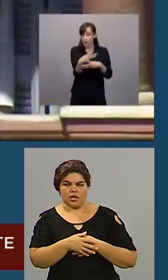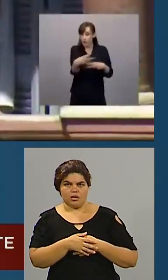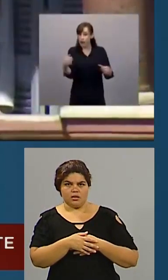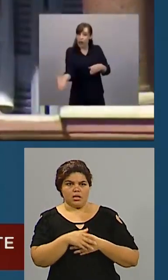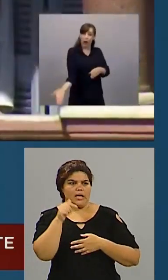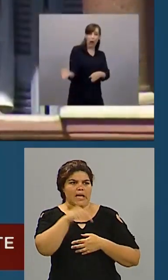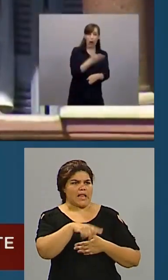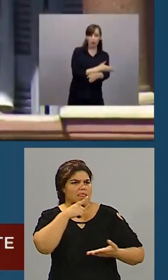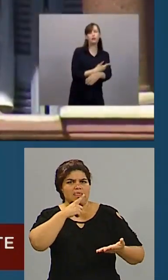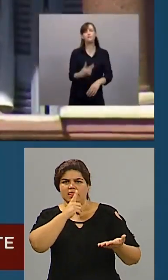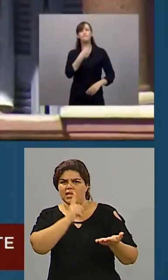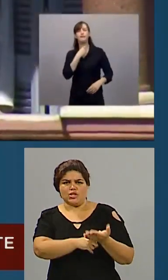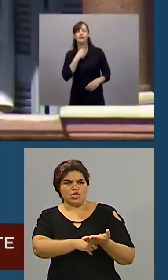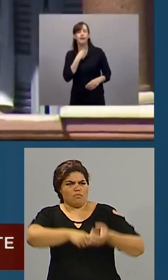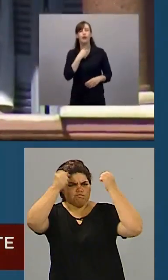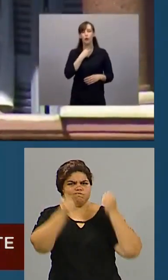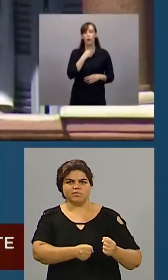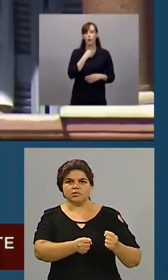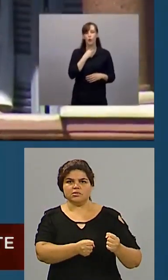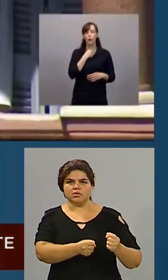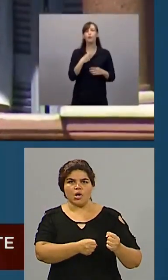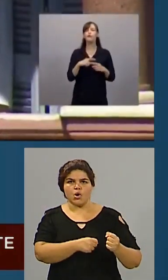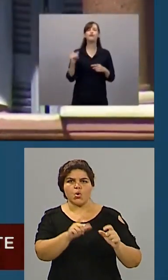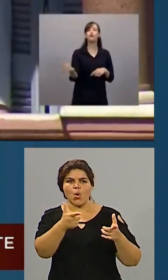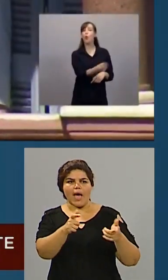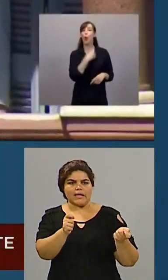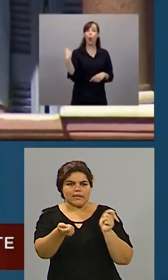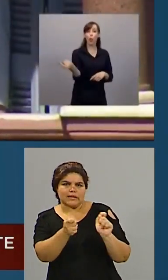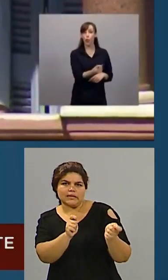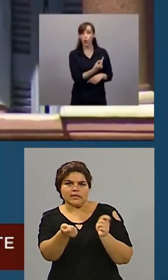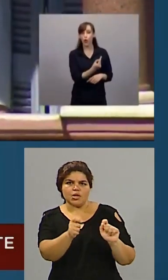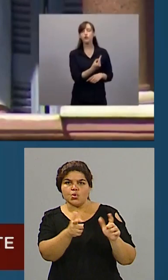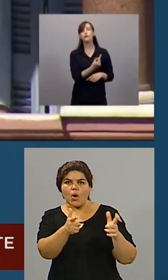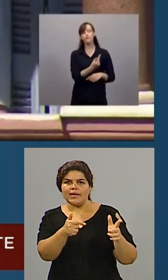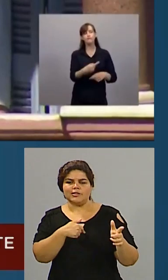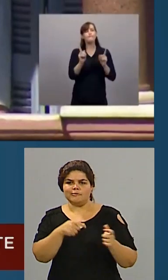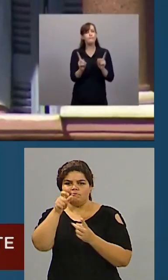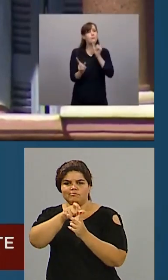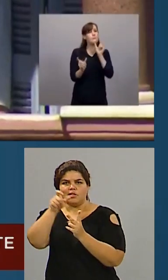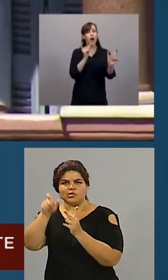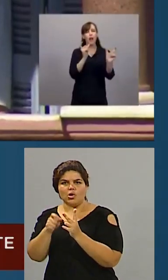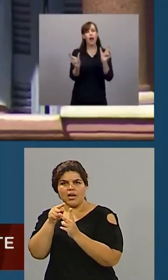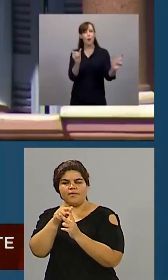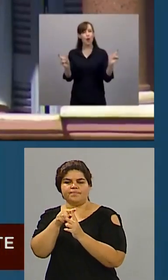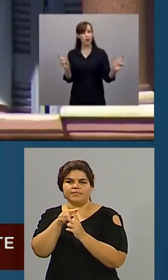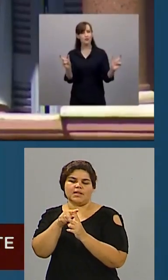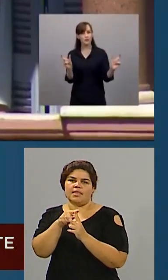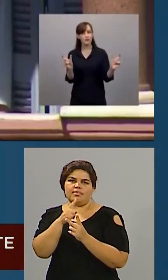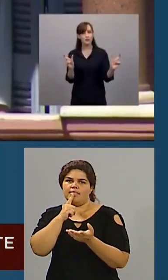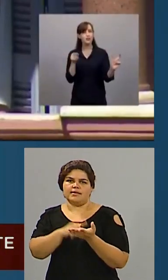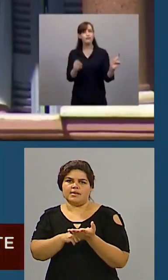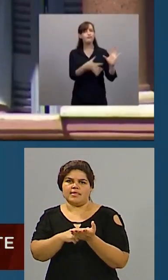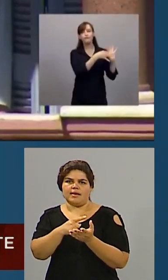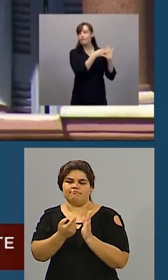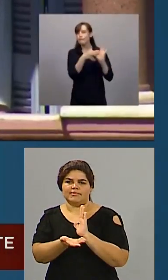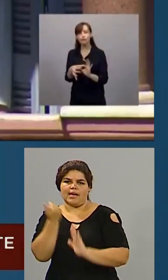económicas de Milei. Bueno, ahora te pregunto, ¿qué va a suceder con la oposición?